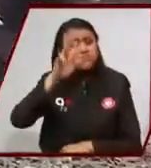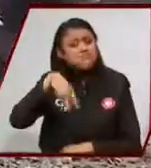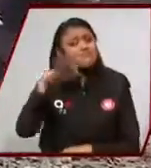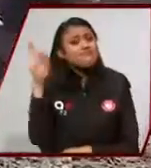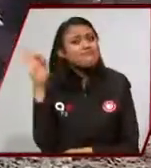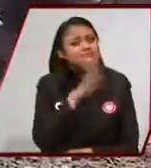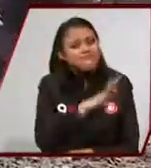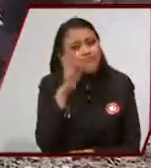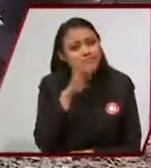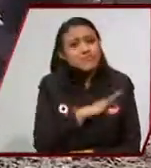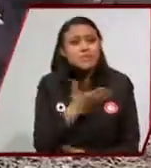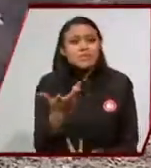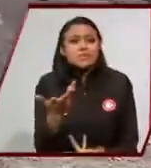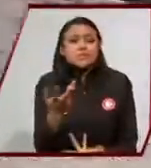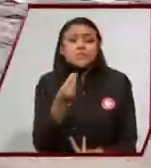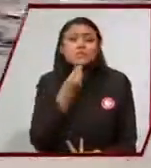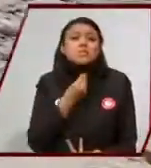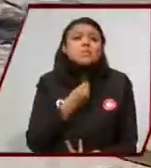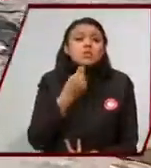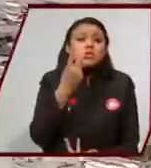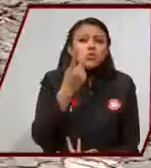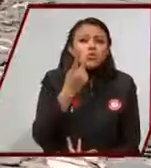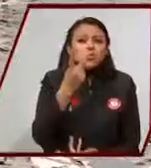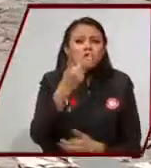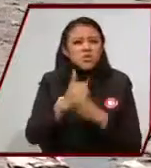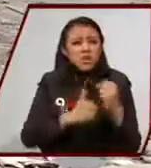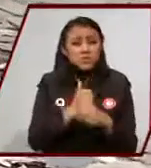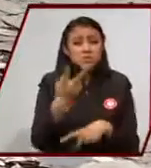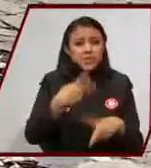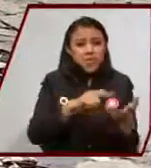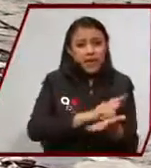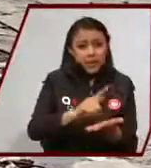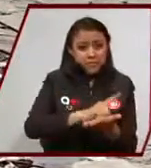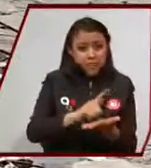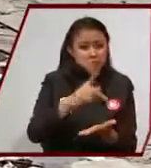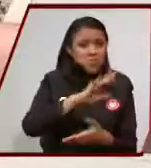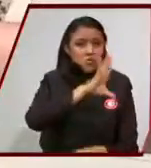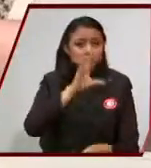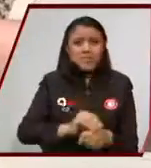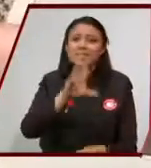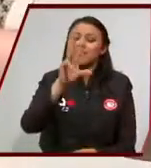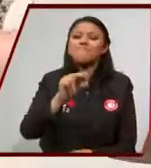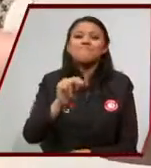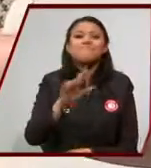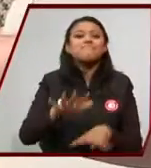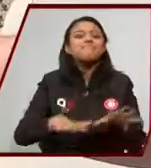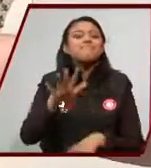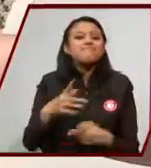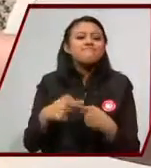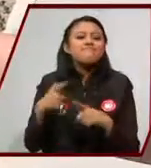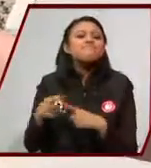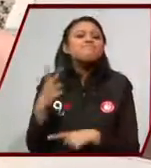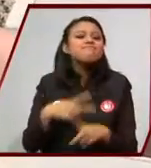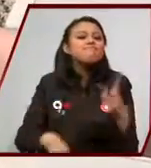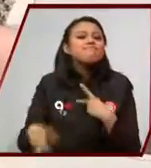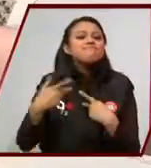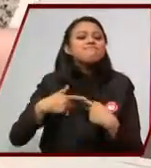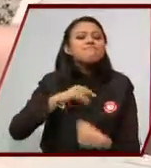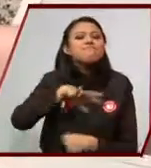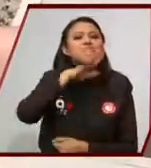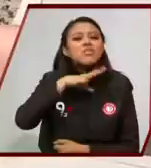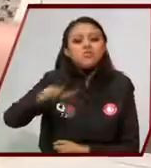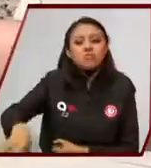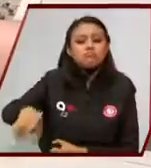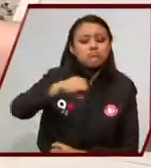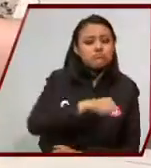intenso. Tiene más o menos como unos 2 años que vinieron a hacer limpieza, pero no total. Y hay ocasiones que vienen junto a la basura y queda el